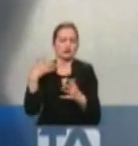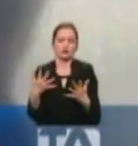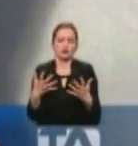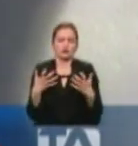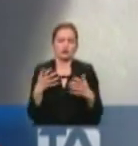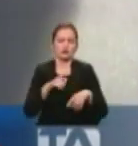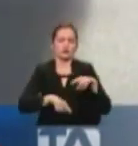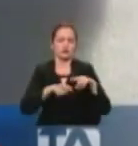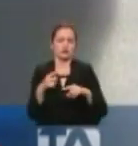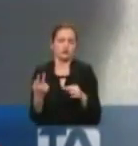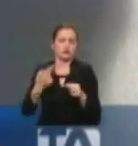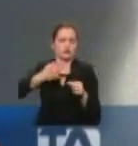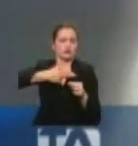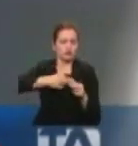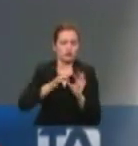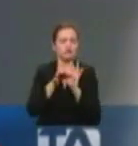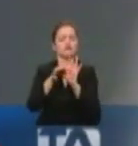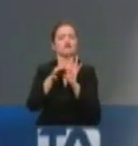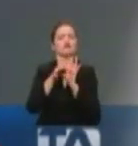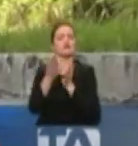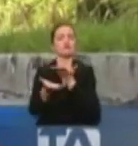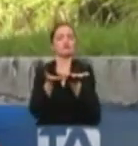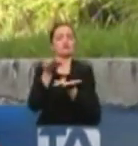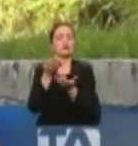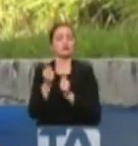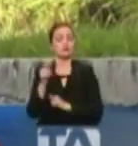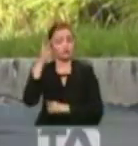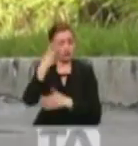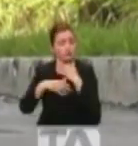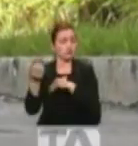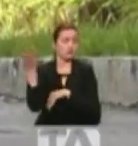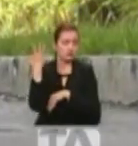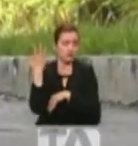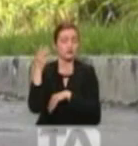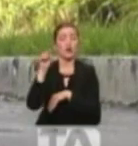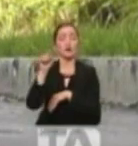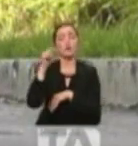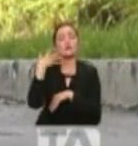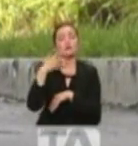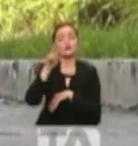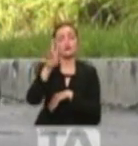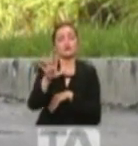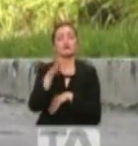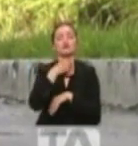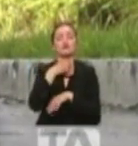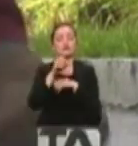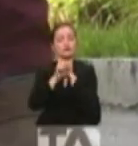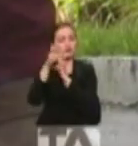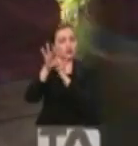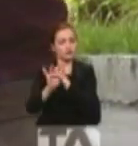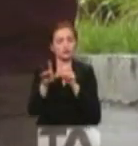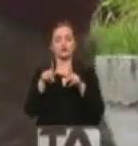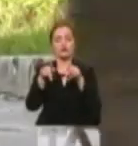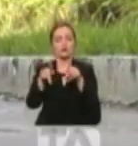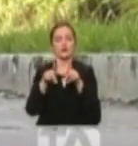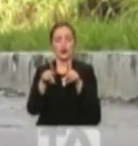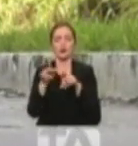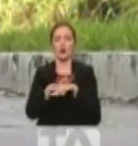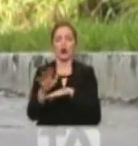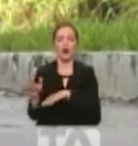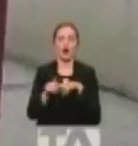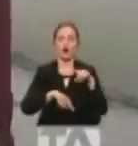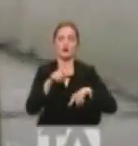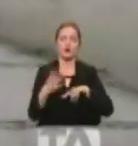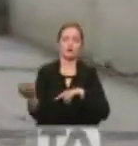salir con los amigos. Recuerda que su hija el 25 de agosto de 2018 le pidió permiso para comer salchipapas con